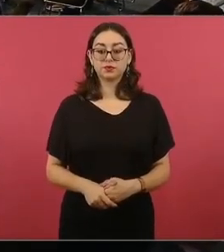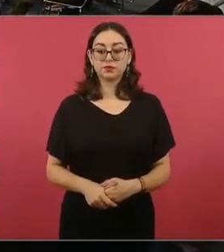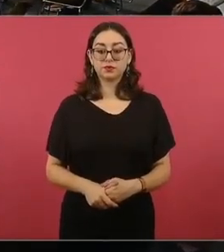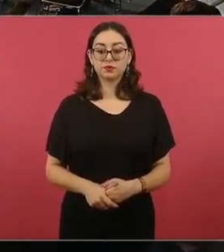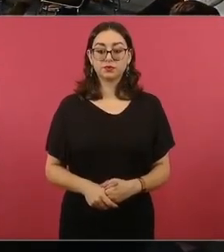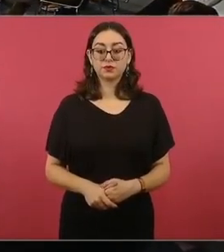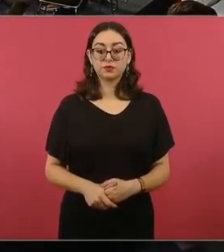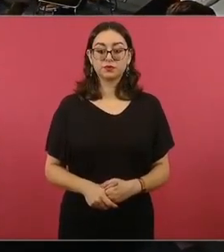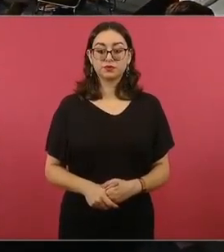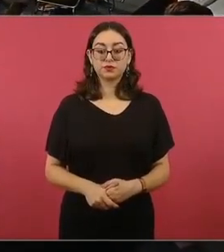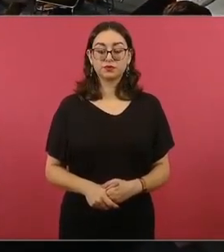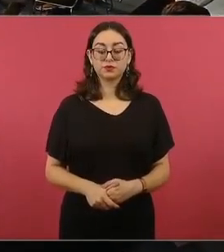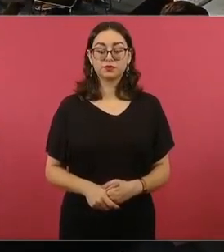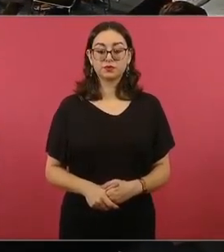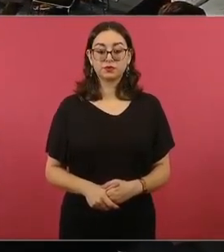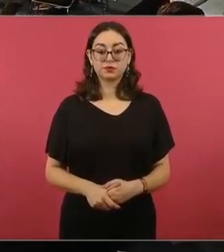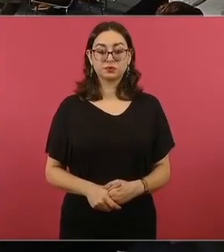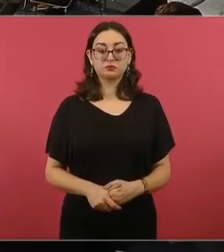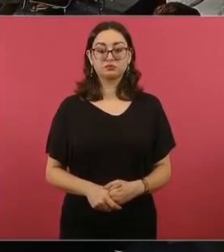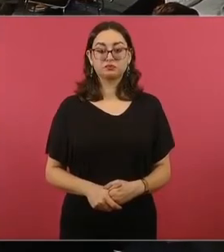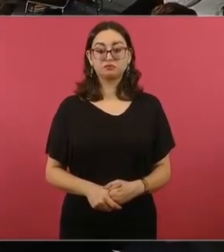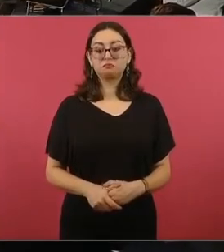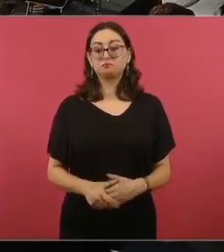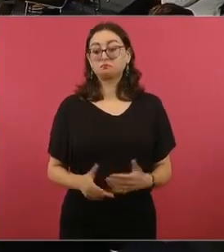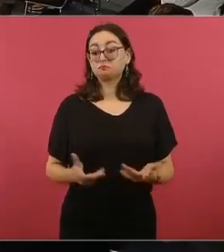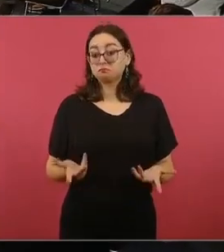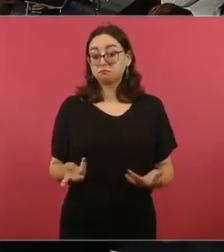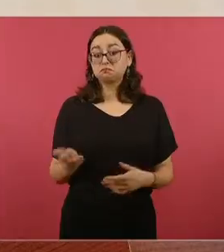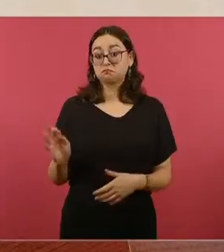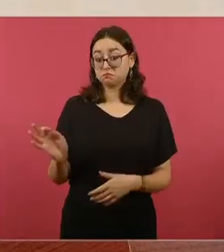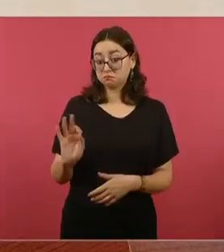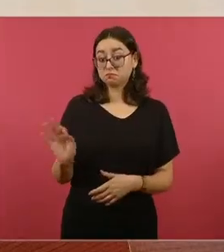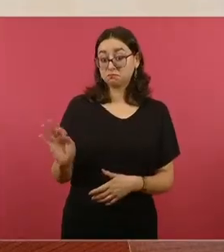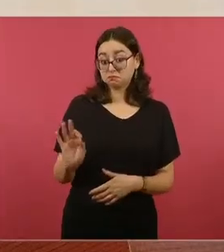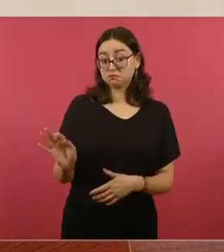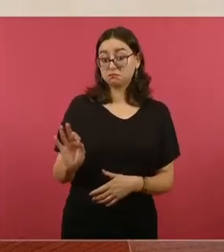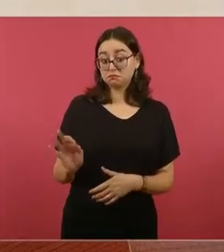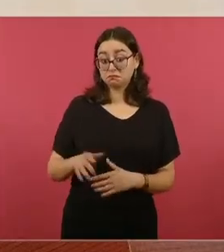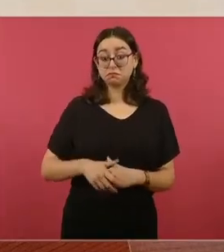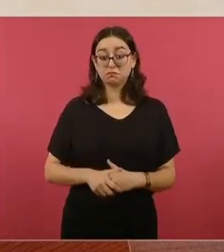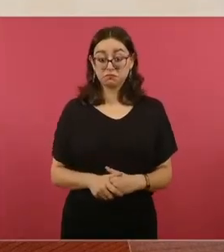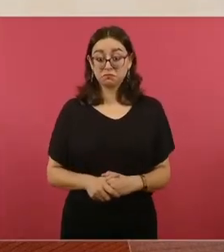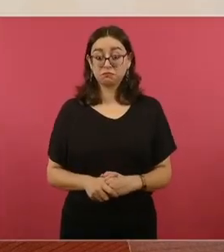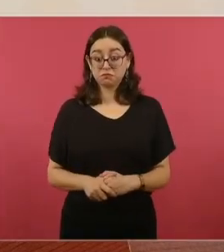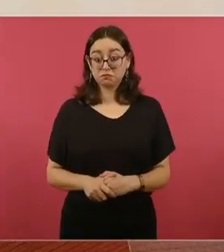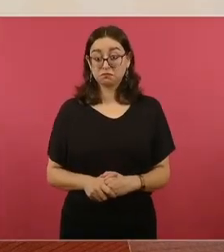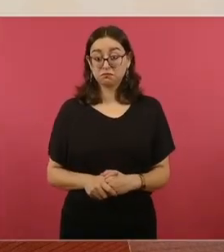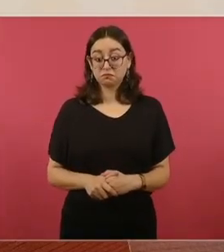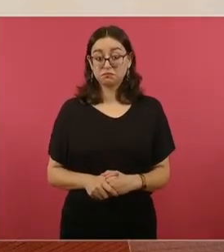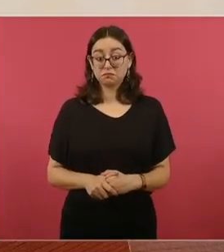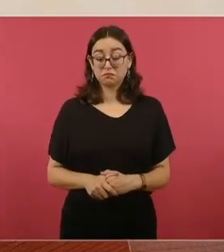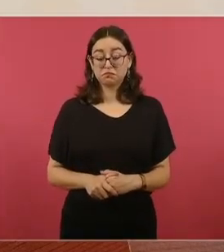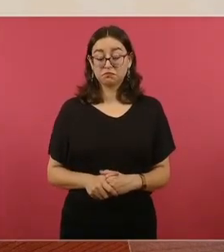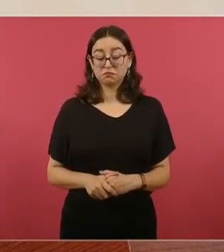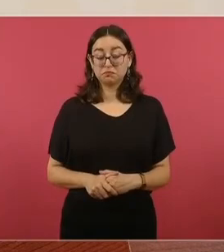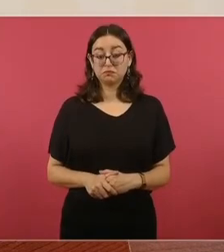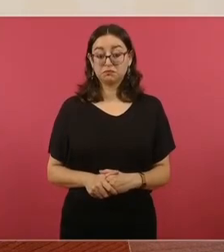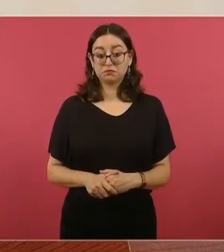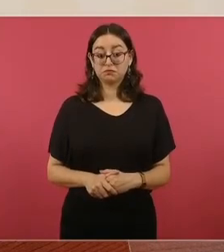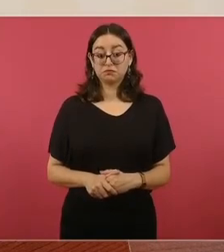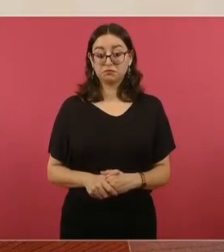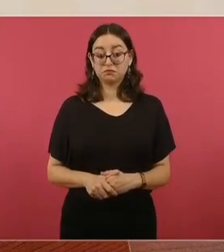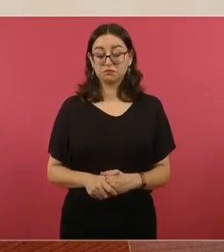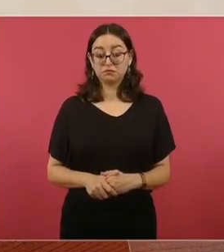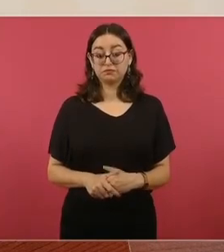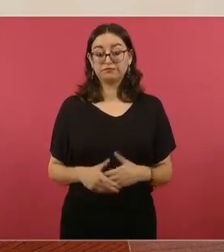mexicana. No hay que descartarlo, no hay que descartarlo. Son de las cosas que no nos